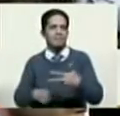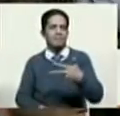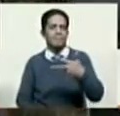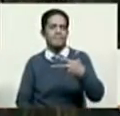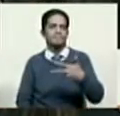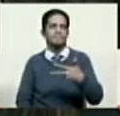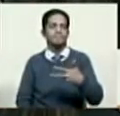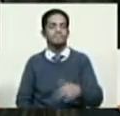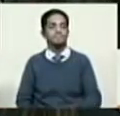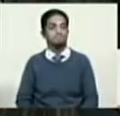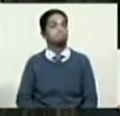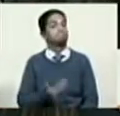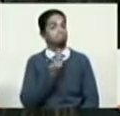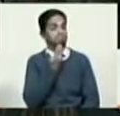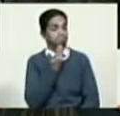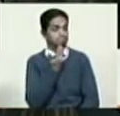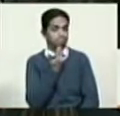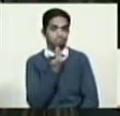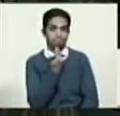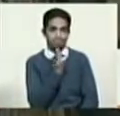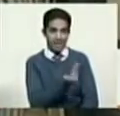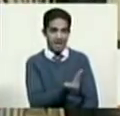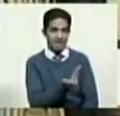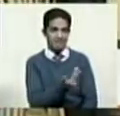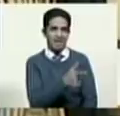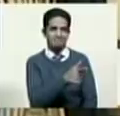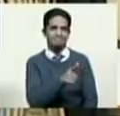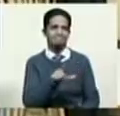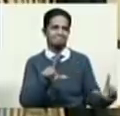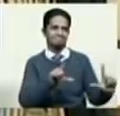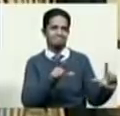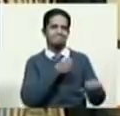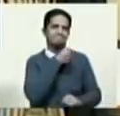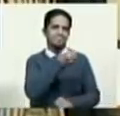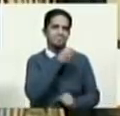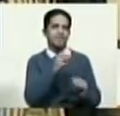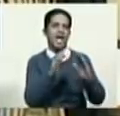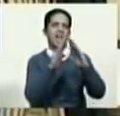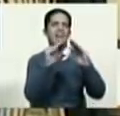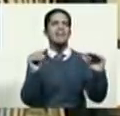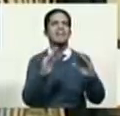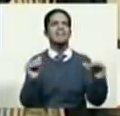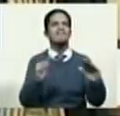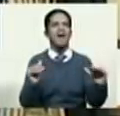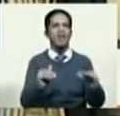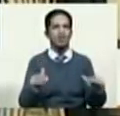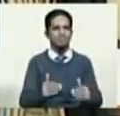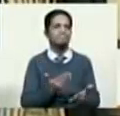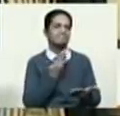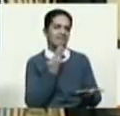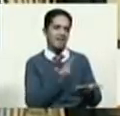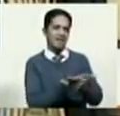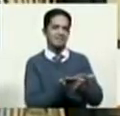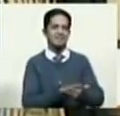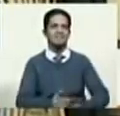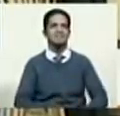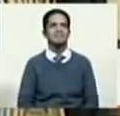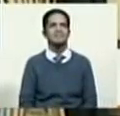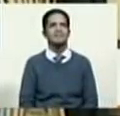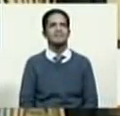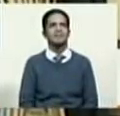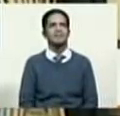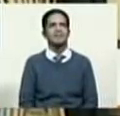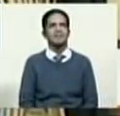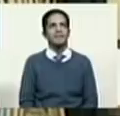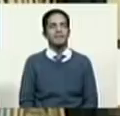Bueno, muchas gracias a la agencia del Líbano, medio de comunicación del Líbano. Muchas gracias.